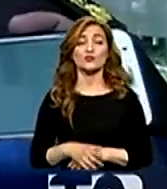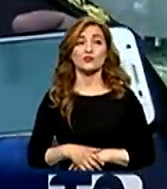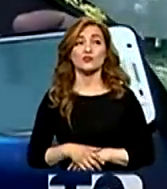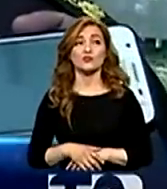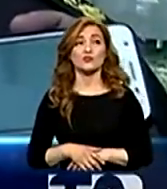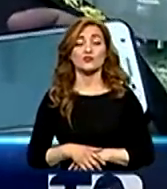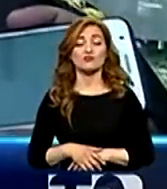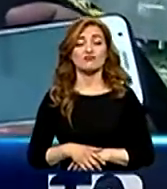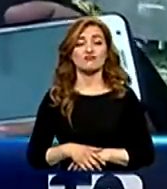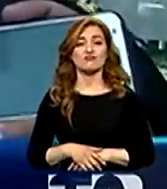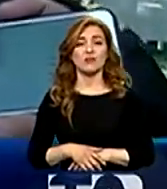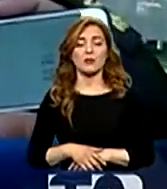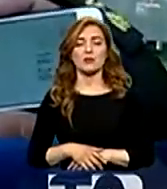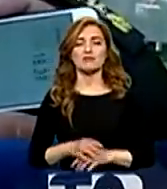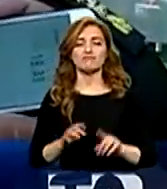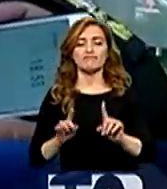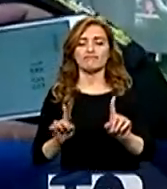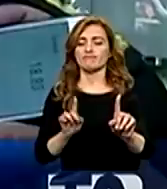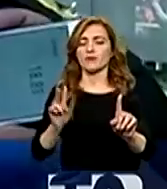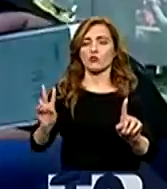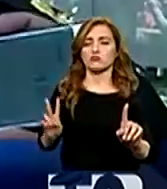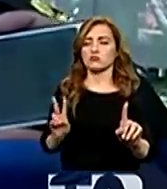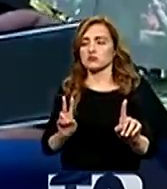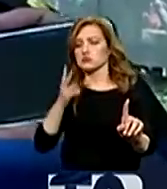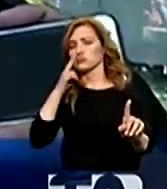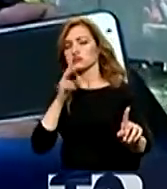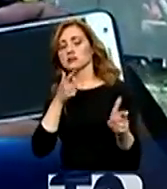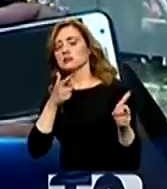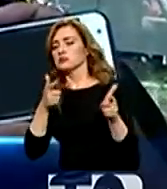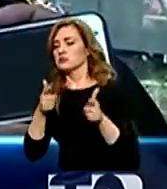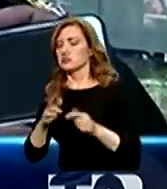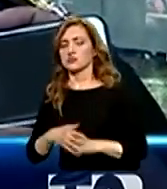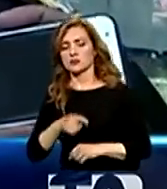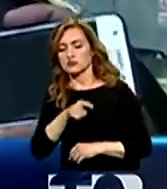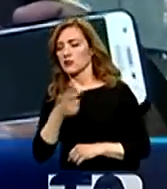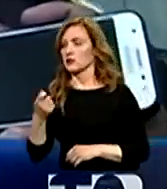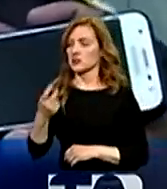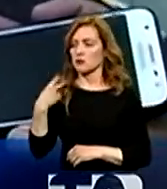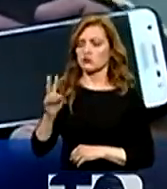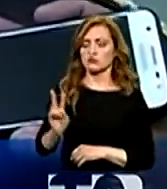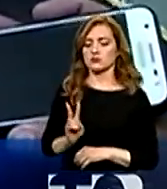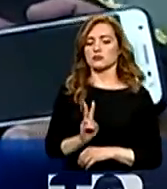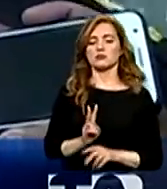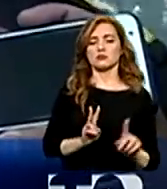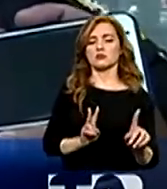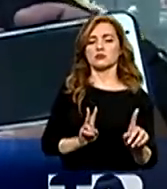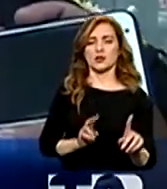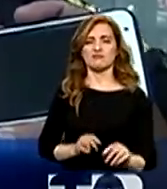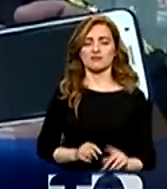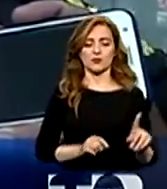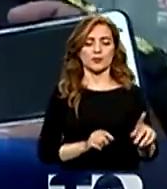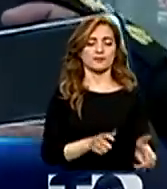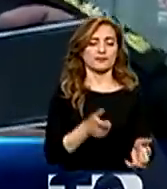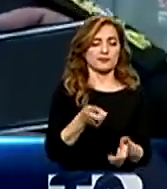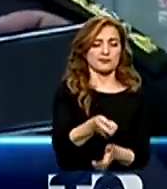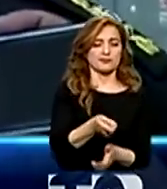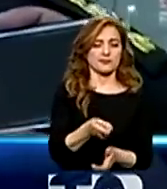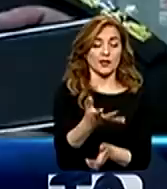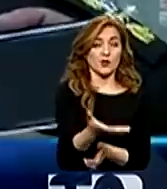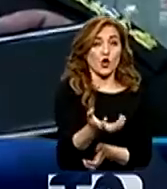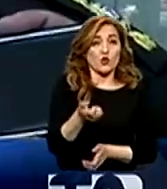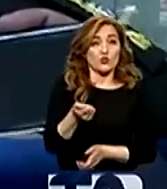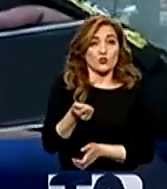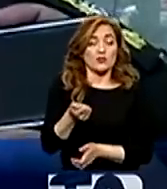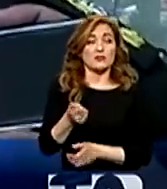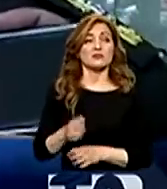modalidad sacapintas. Aparentemente la víctima pues portaba dinero, razón por la cual las personas, los delincuentes, trataron de arrebatarle,